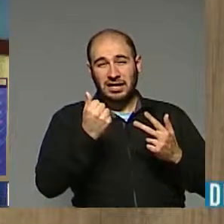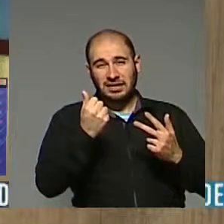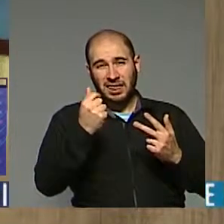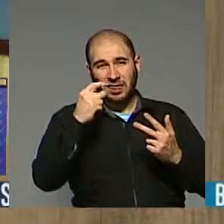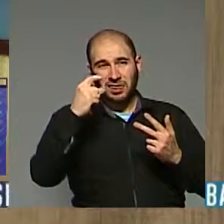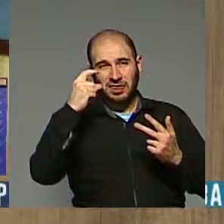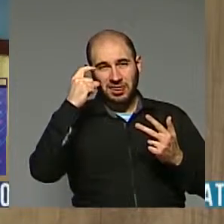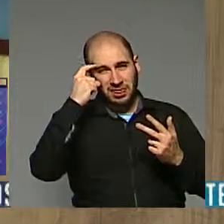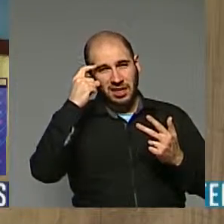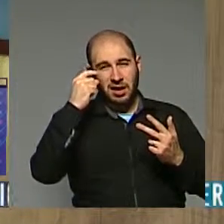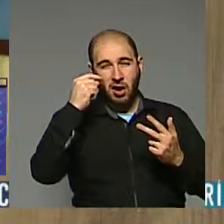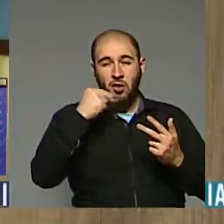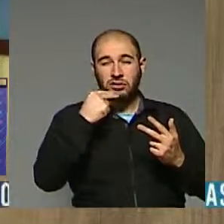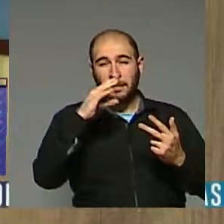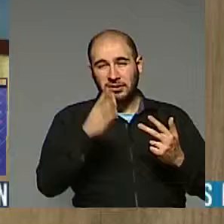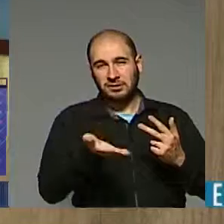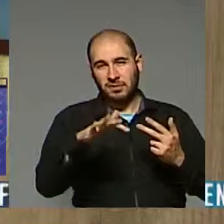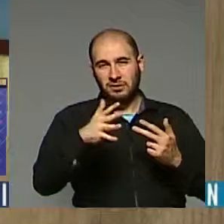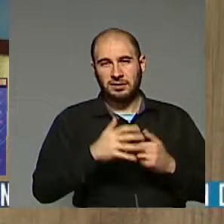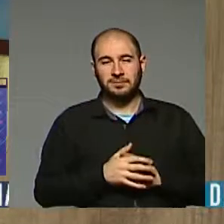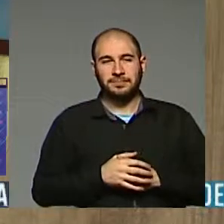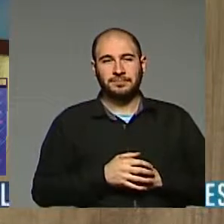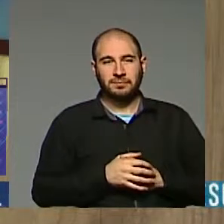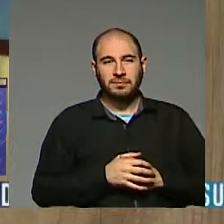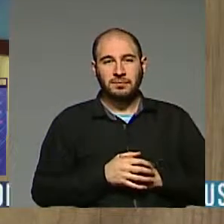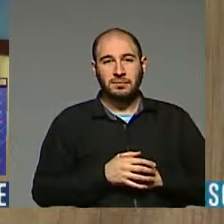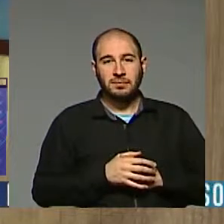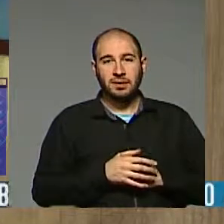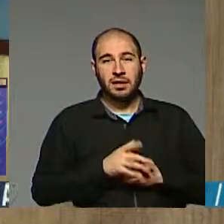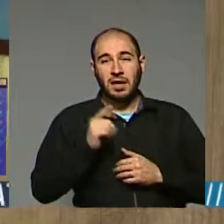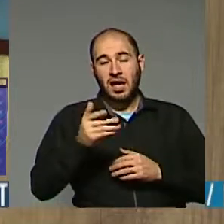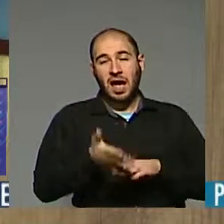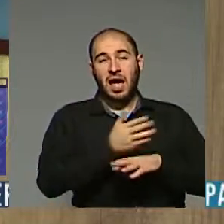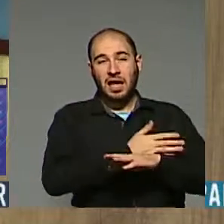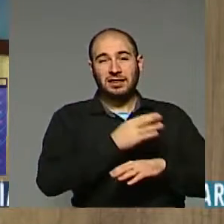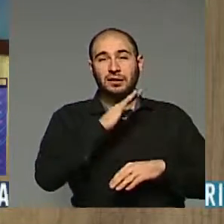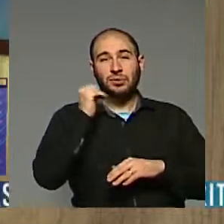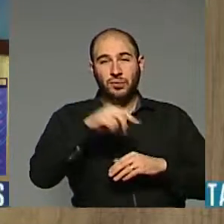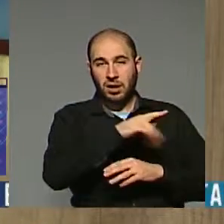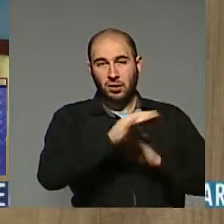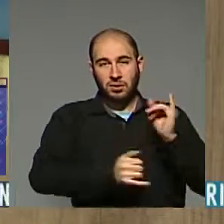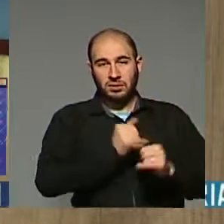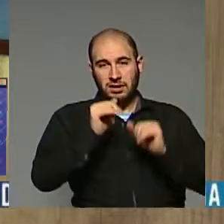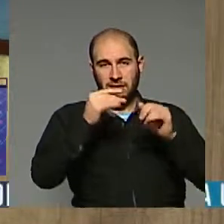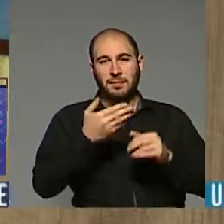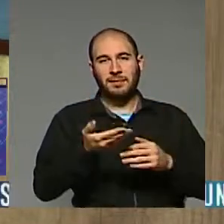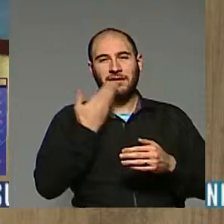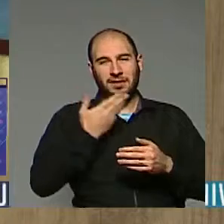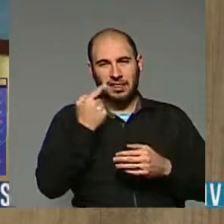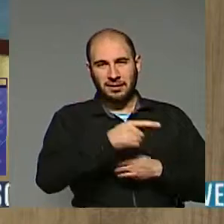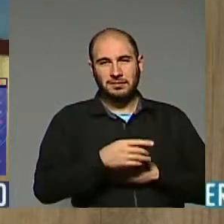apenas llegó a rozar el 11% y que, como bien dijo anteriormente Schiaretti en la nota que les